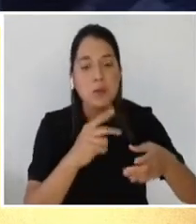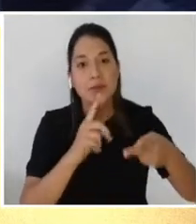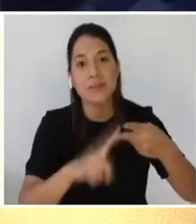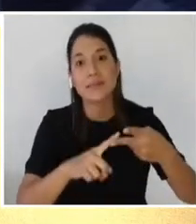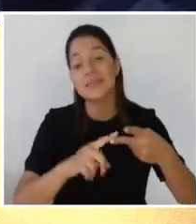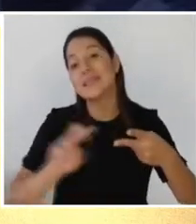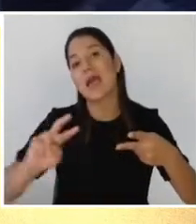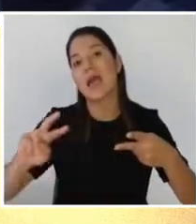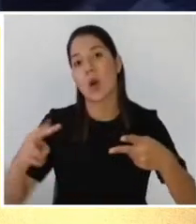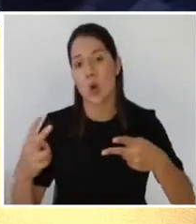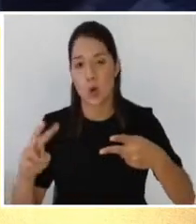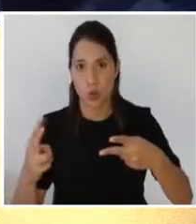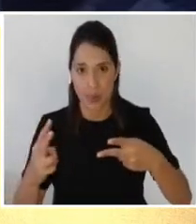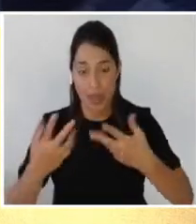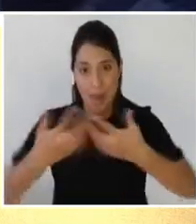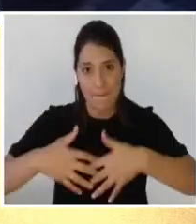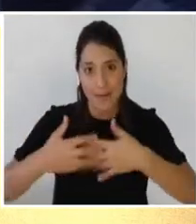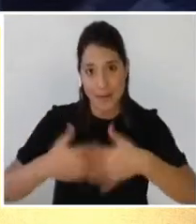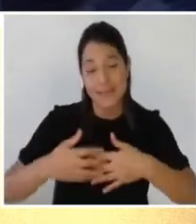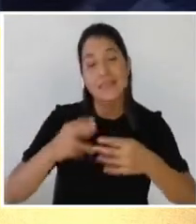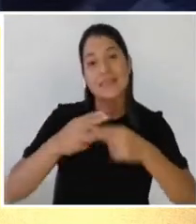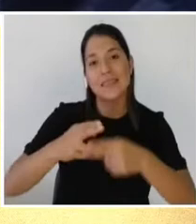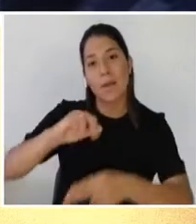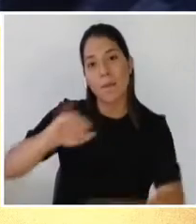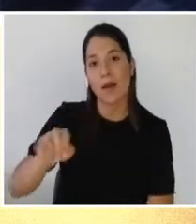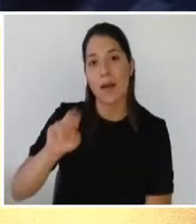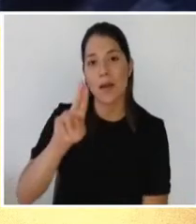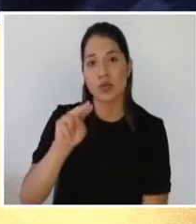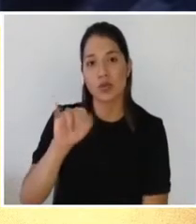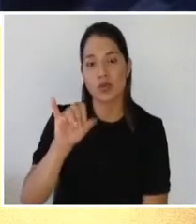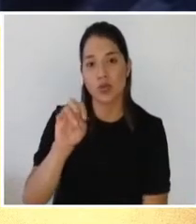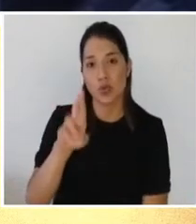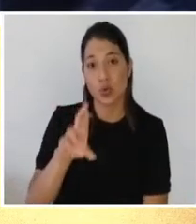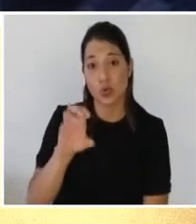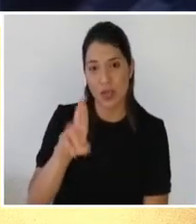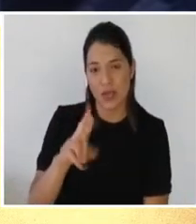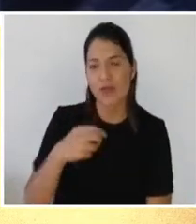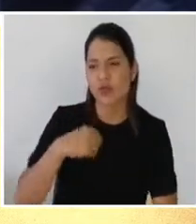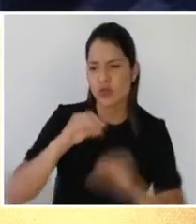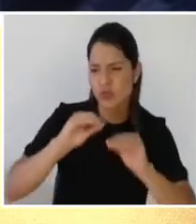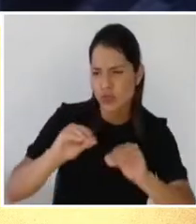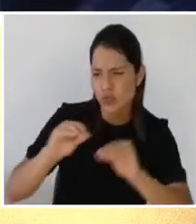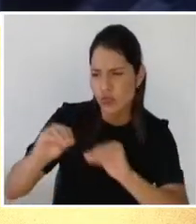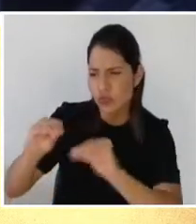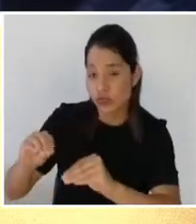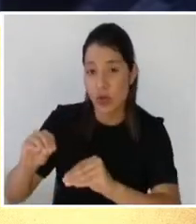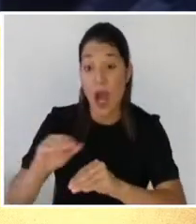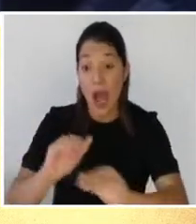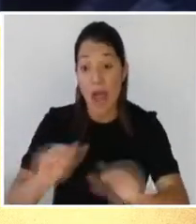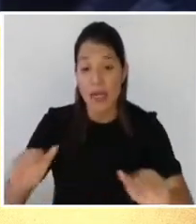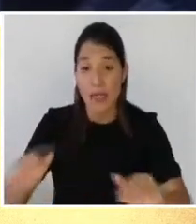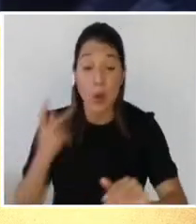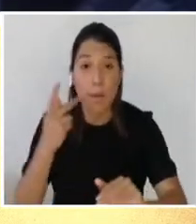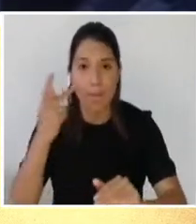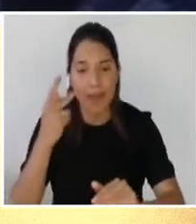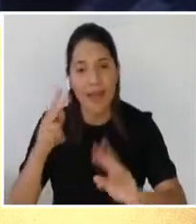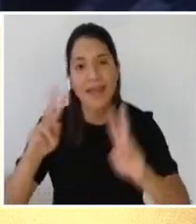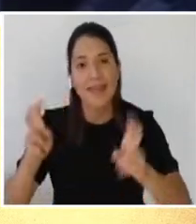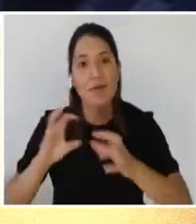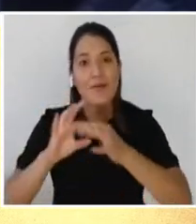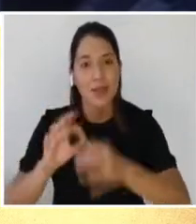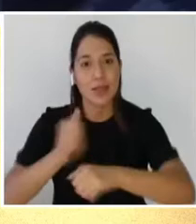capacita niños, jóvenes y sus padres en temas de emprendimiento. Yo empecé en el ámbito empresarial desde que tenía 8 años.